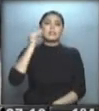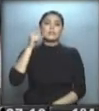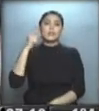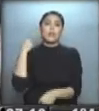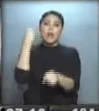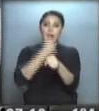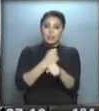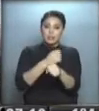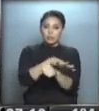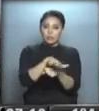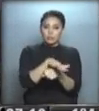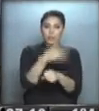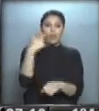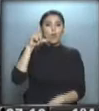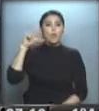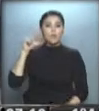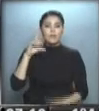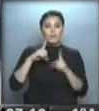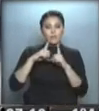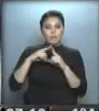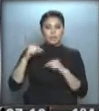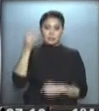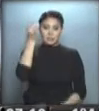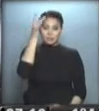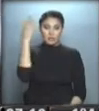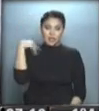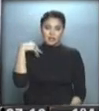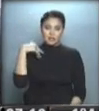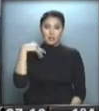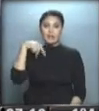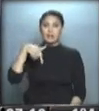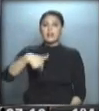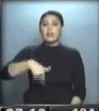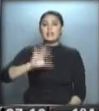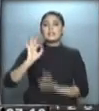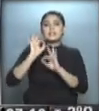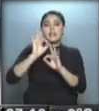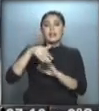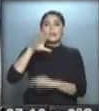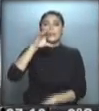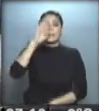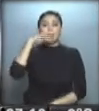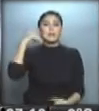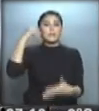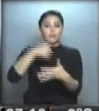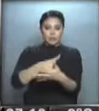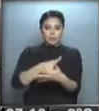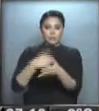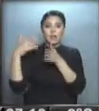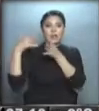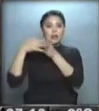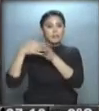unido- el lunes 12 ayer y llegó a llegar a finales de mes la fragata westminster